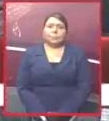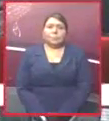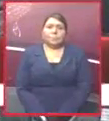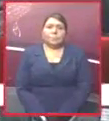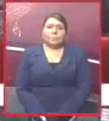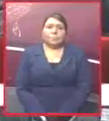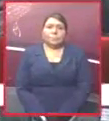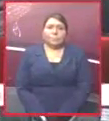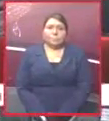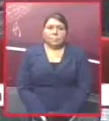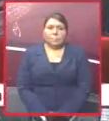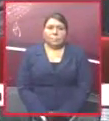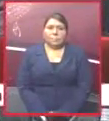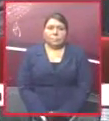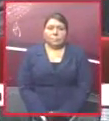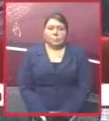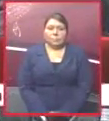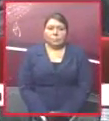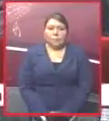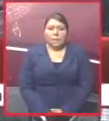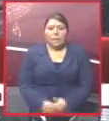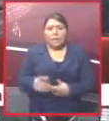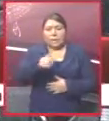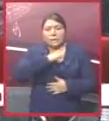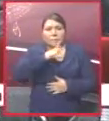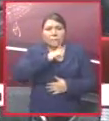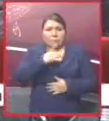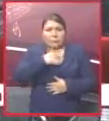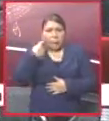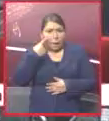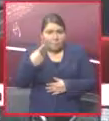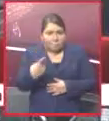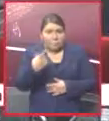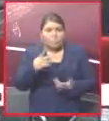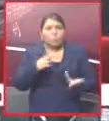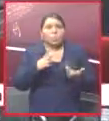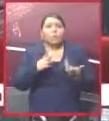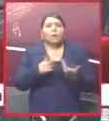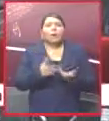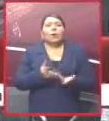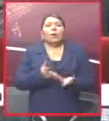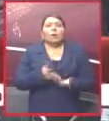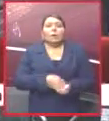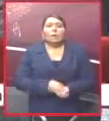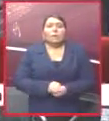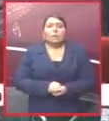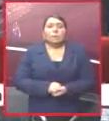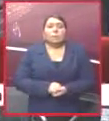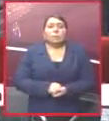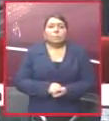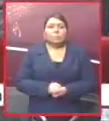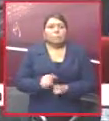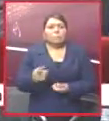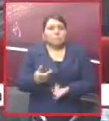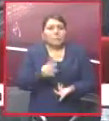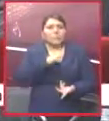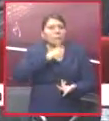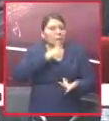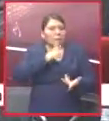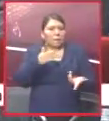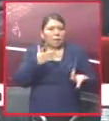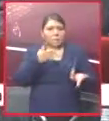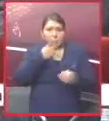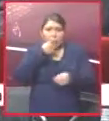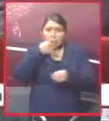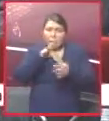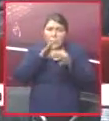obligados todos los que presten algún servicio o servicio y ya no estemos pasando por este tipo